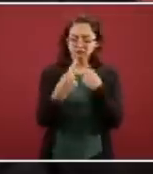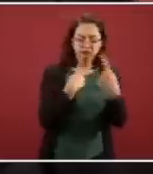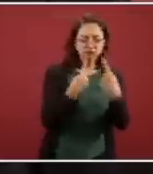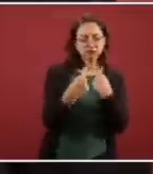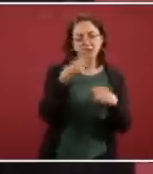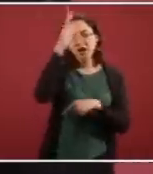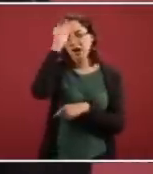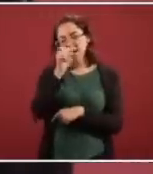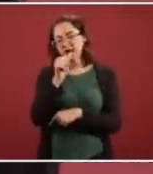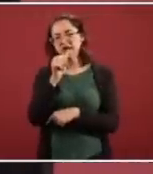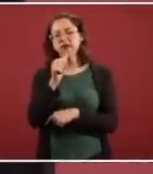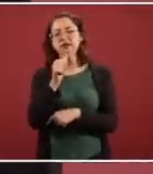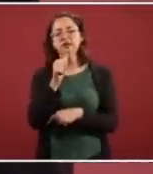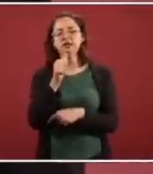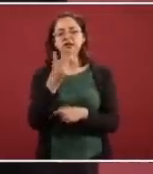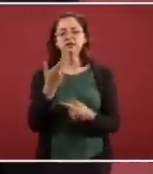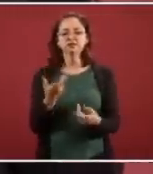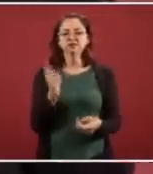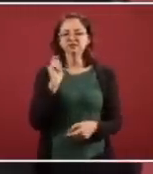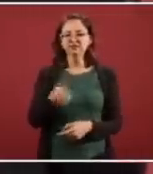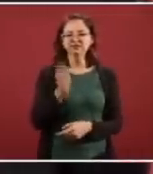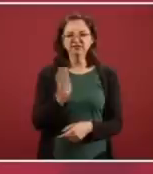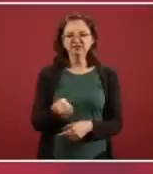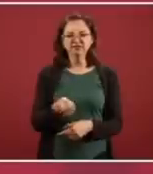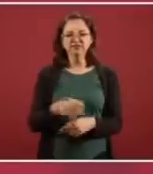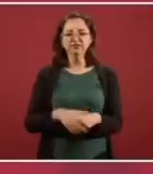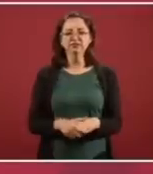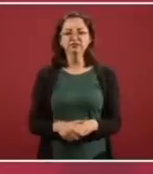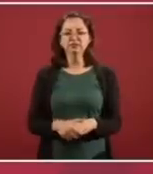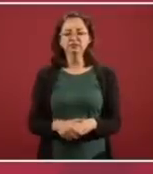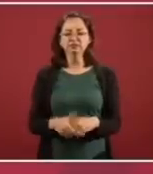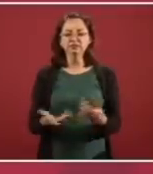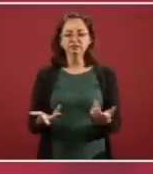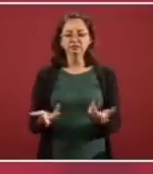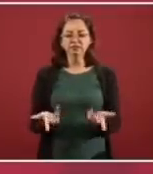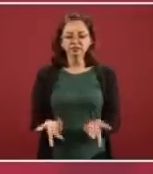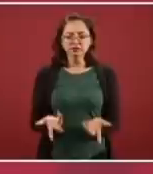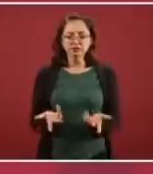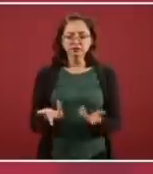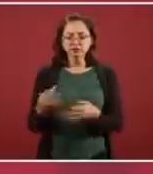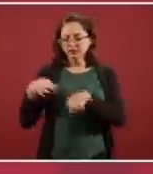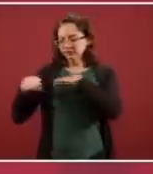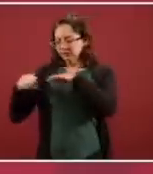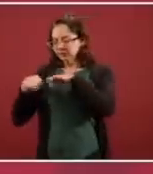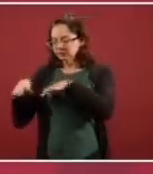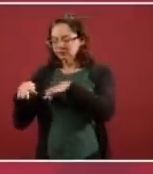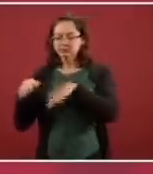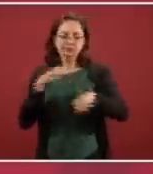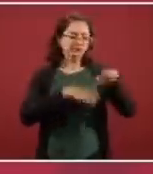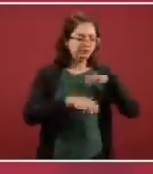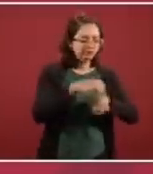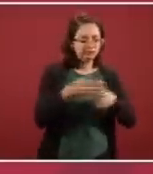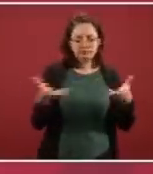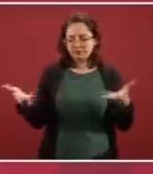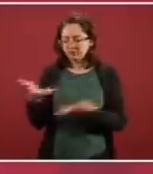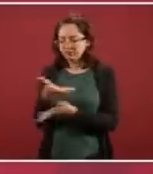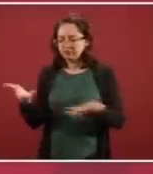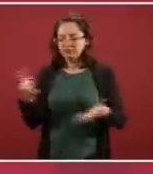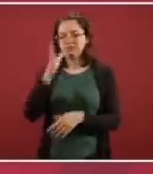Un acuerdo de del sector obrero y del sector empresarial.